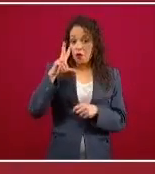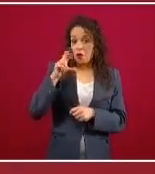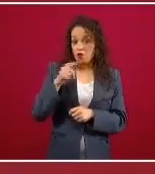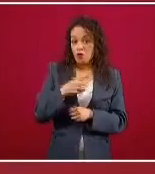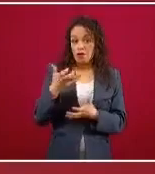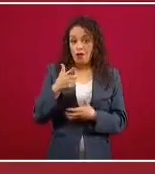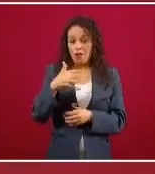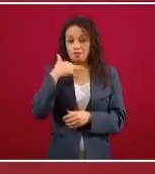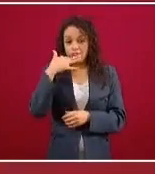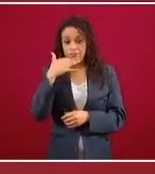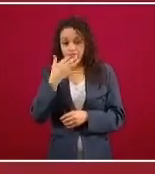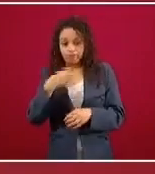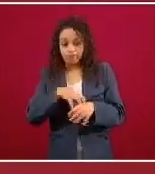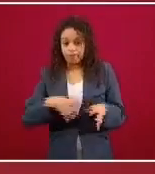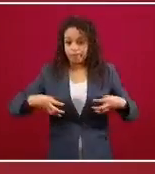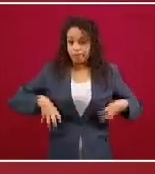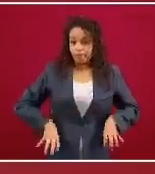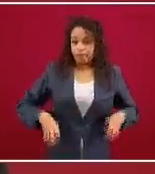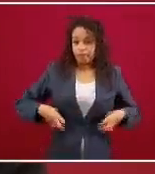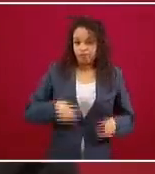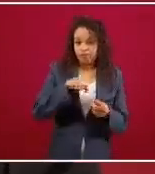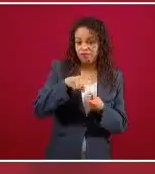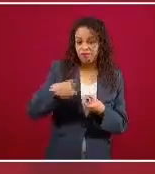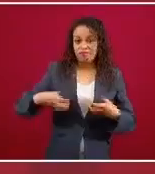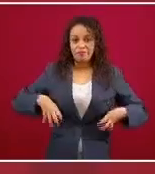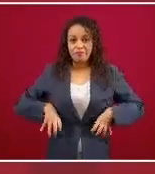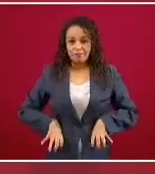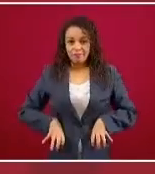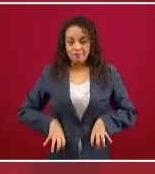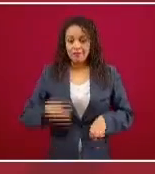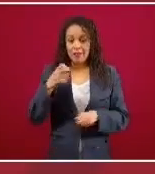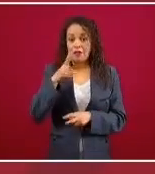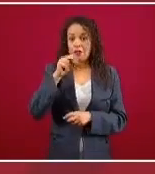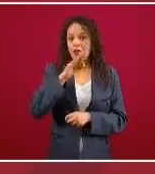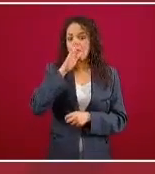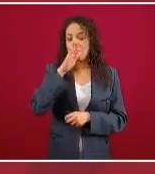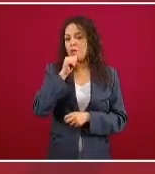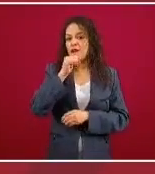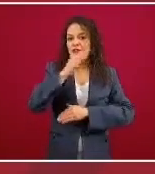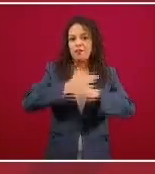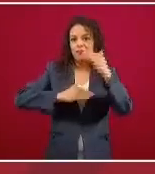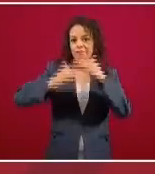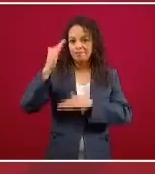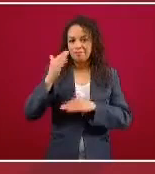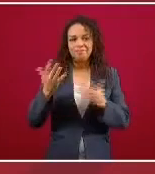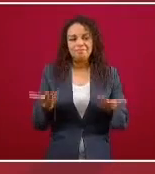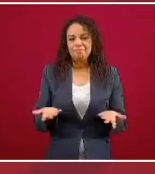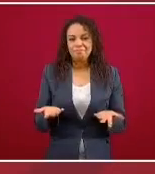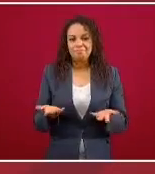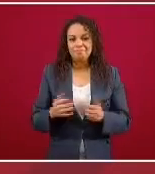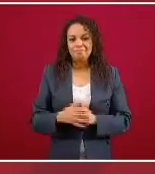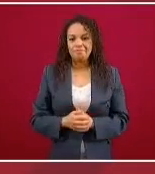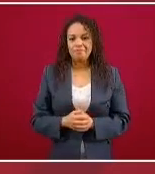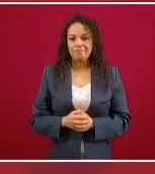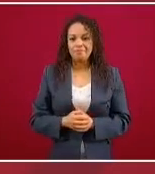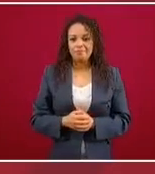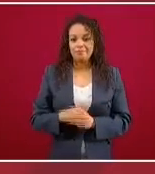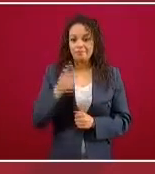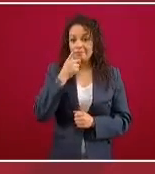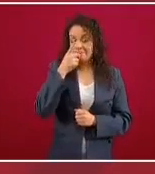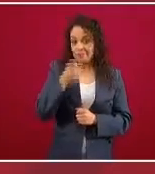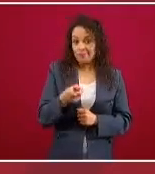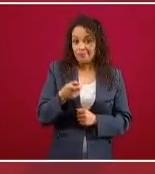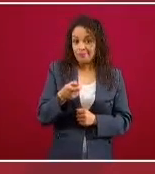aun cuando decían que la moral era un árbol que daba moras,